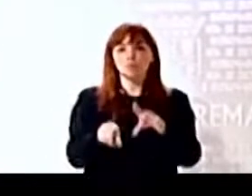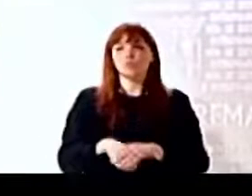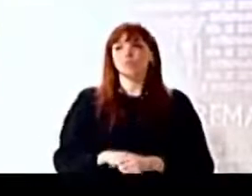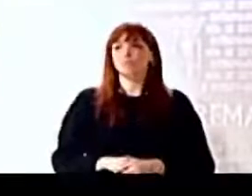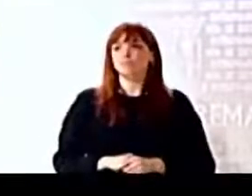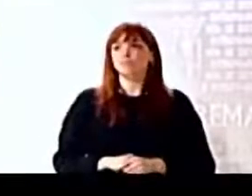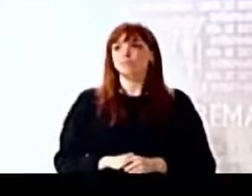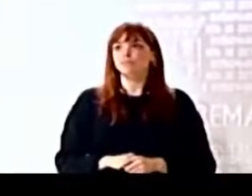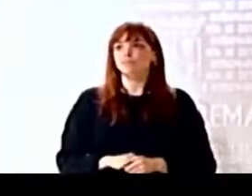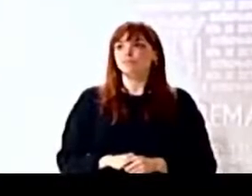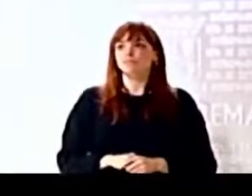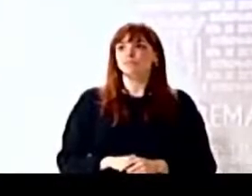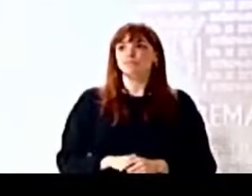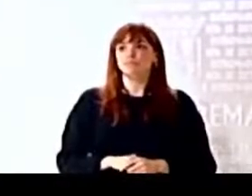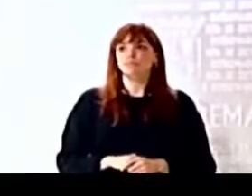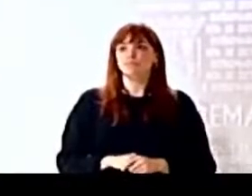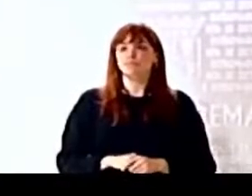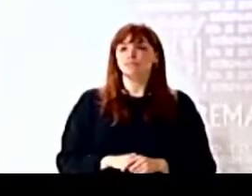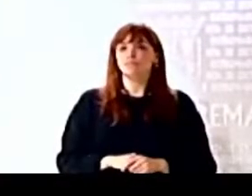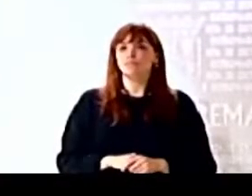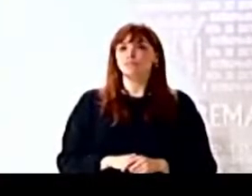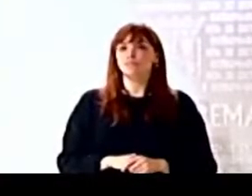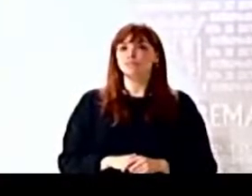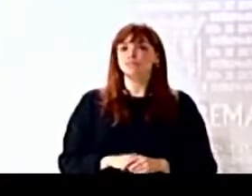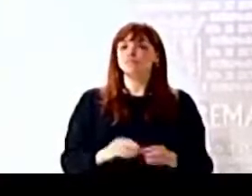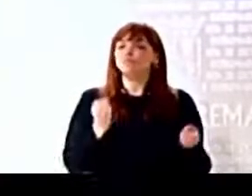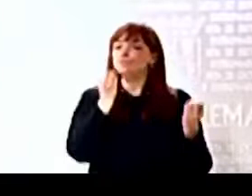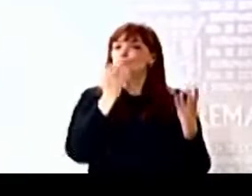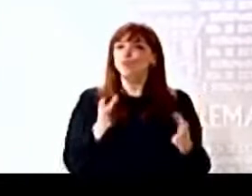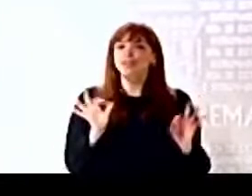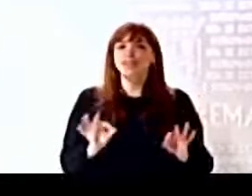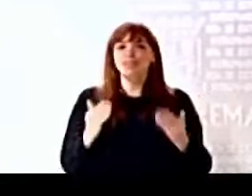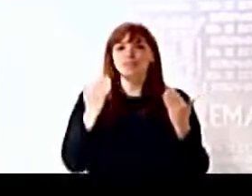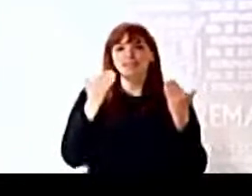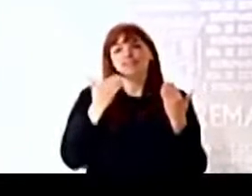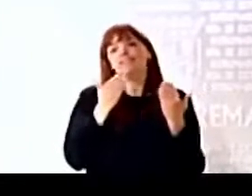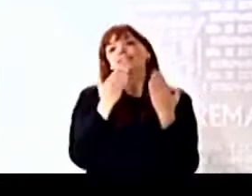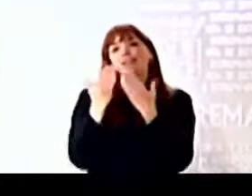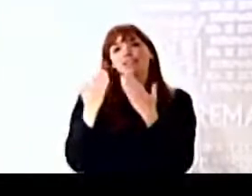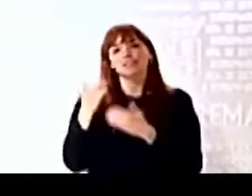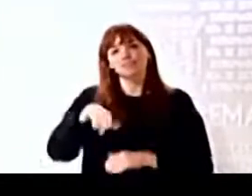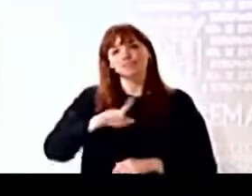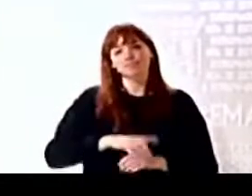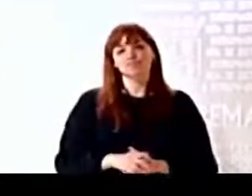Muy bien, nada más. Muchísimas gracias.